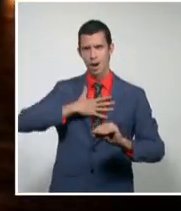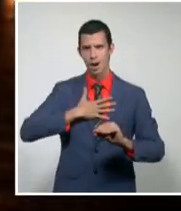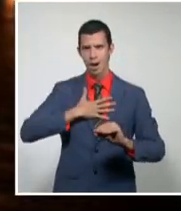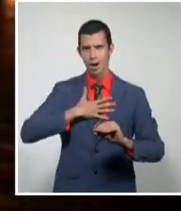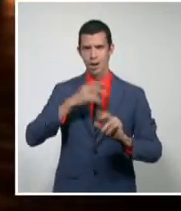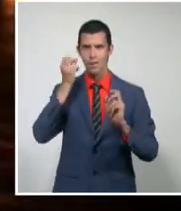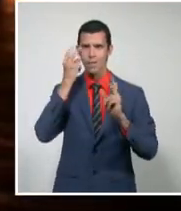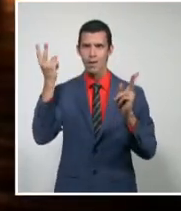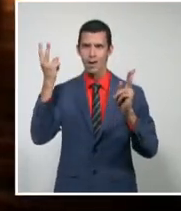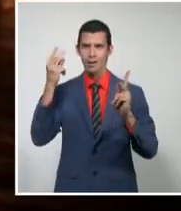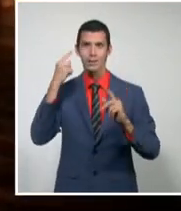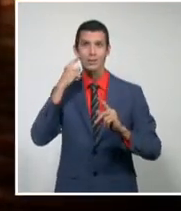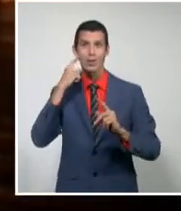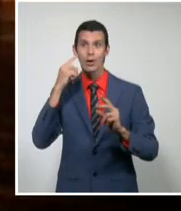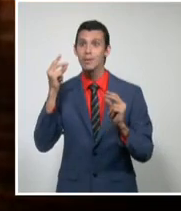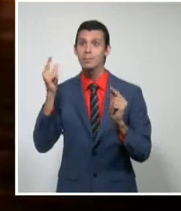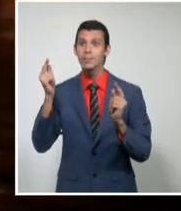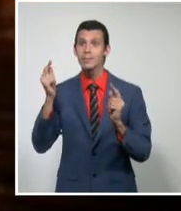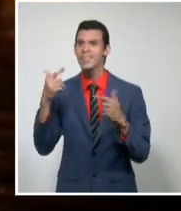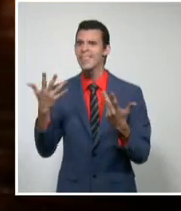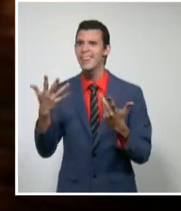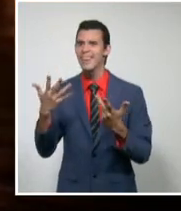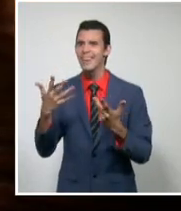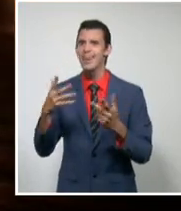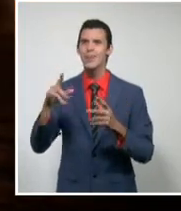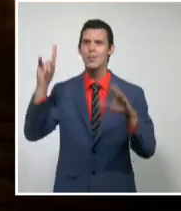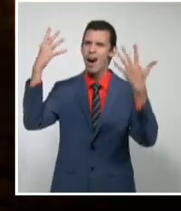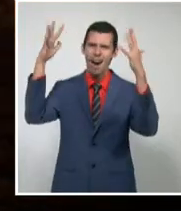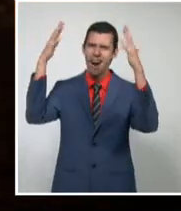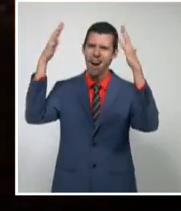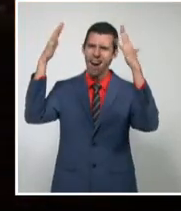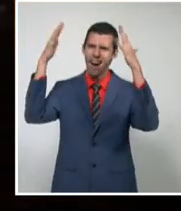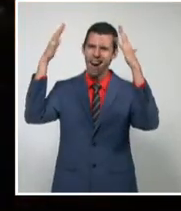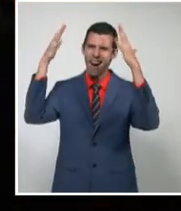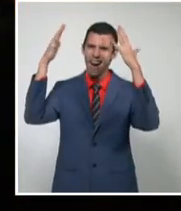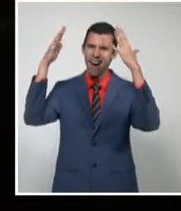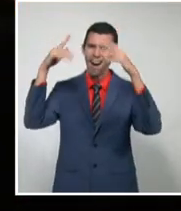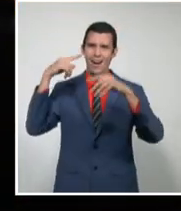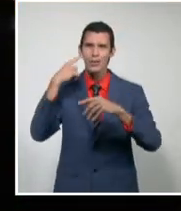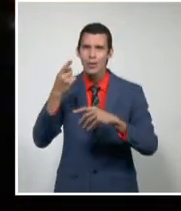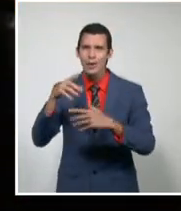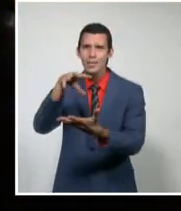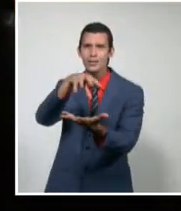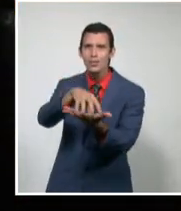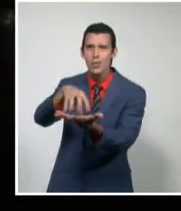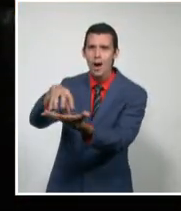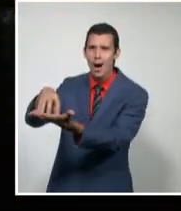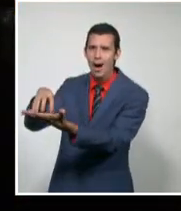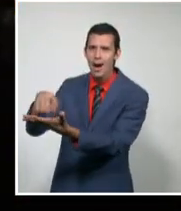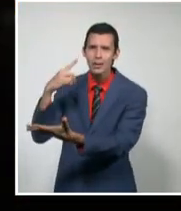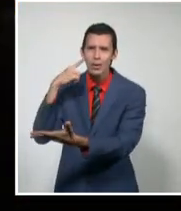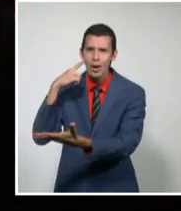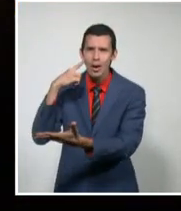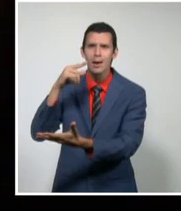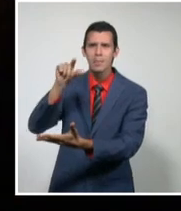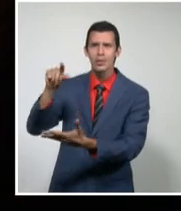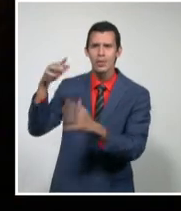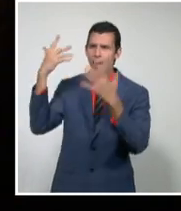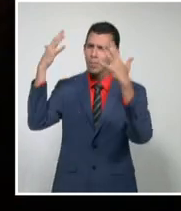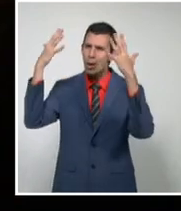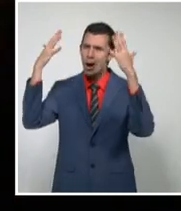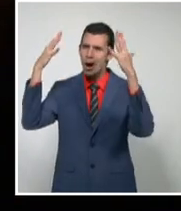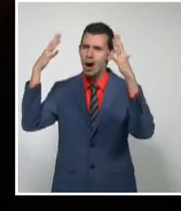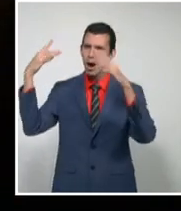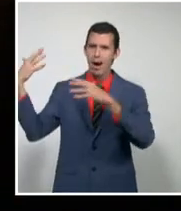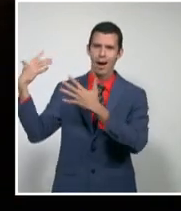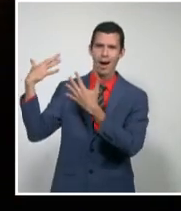parecería que la ciudad hubiera estado esperando la señal y casi simultáneamente el eco de los aplausos a los